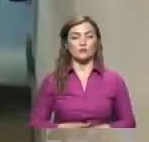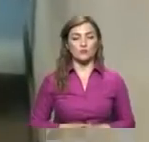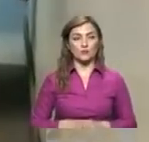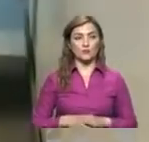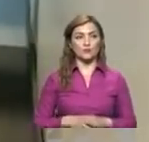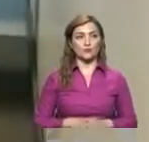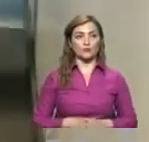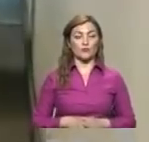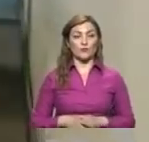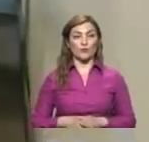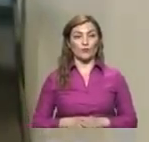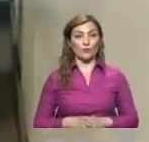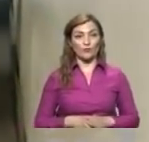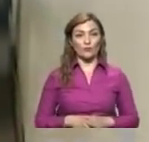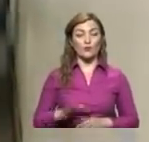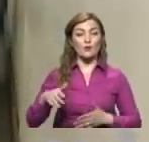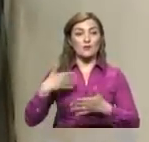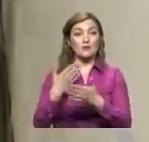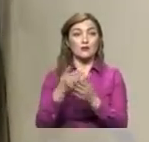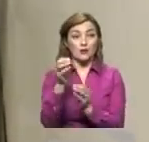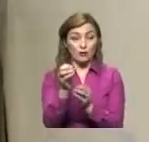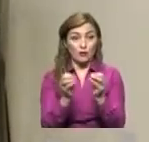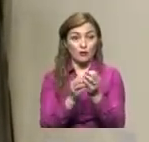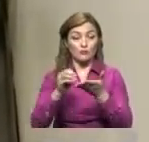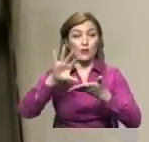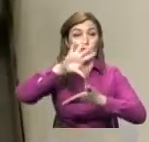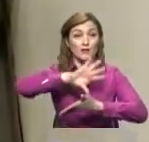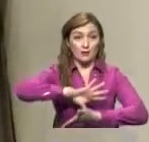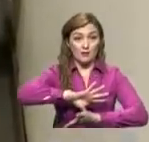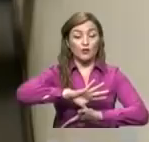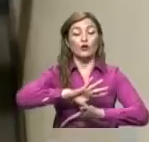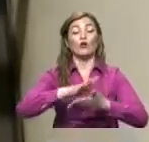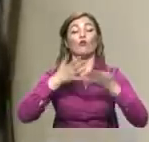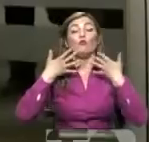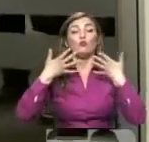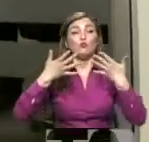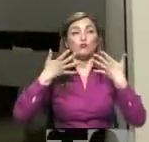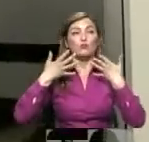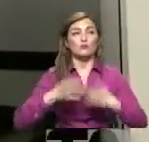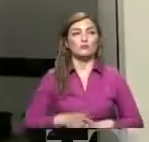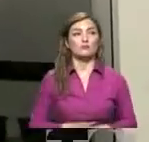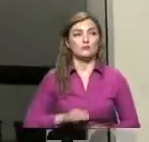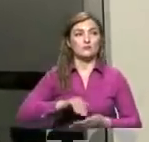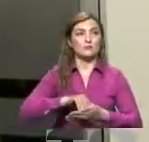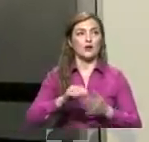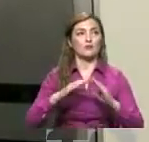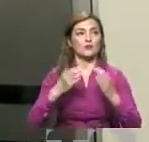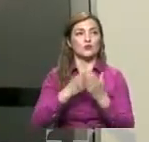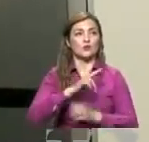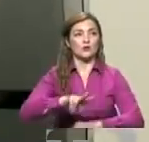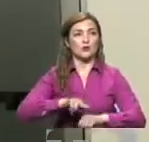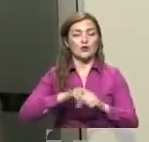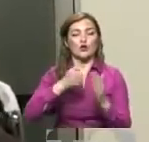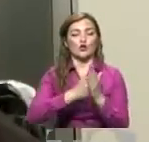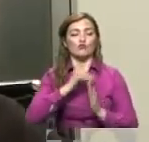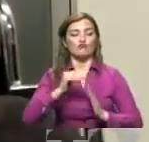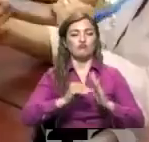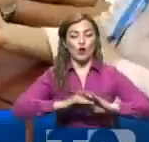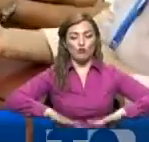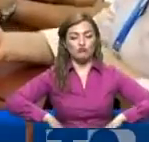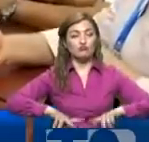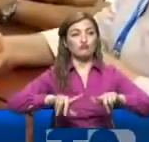En esta línea. Llegaron hasta las oficinas de la Asamblea Nacional en Guayaquil. Los miembros de la Comisión Nacional